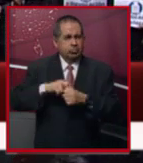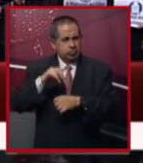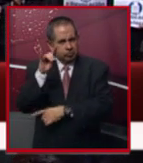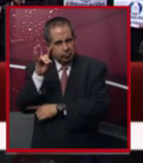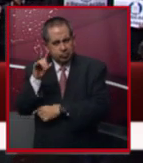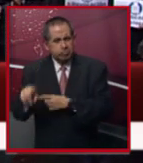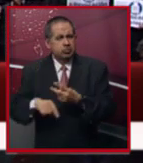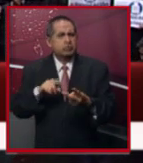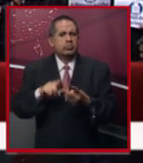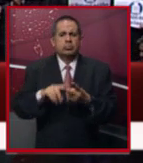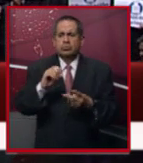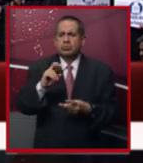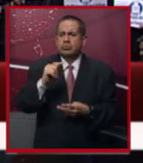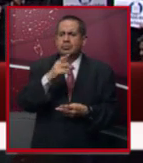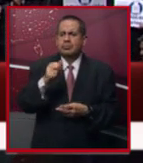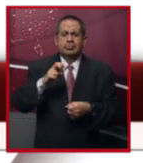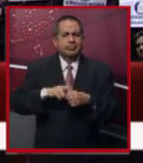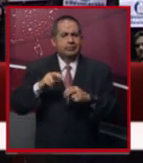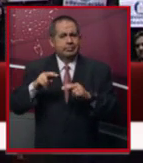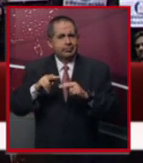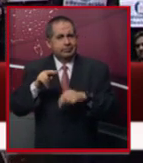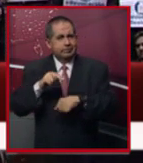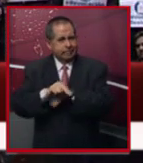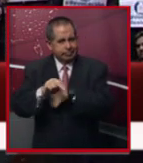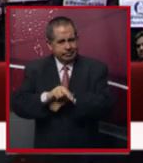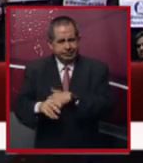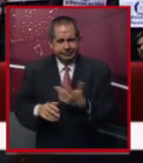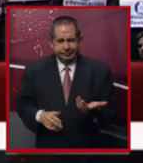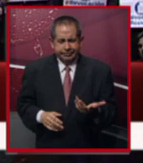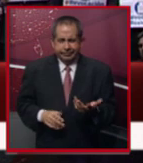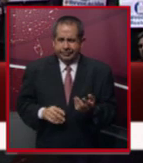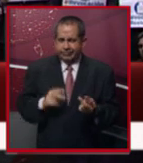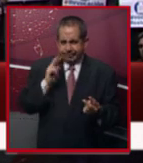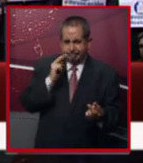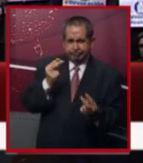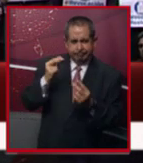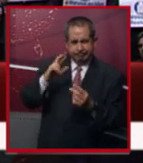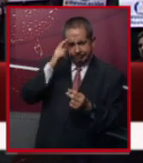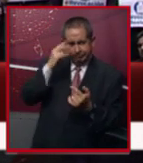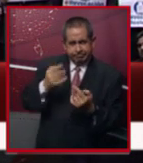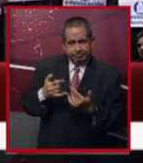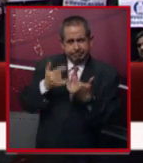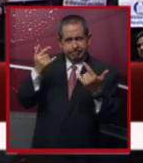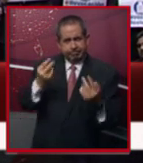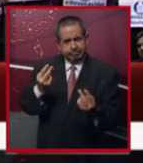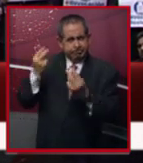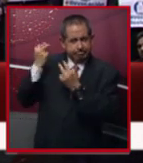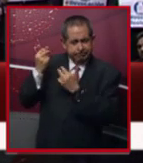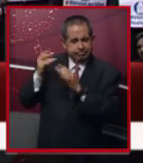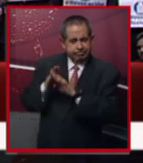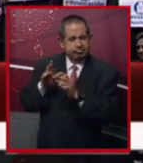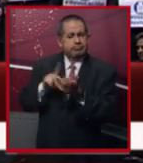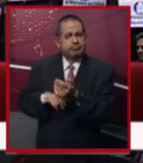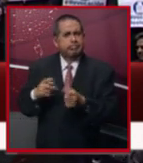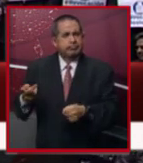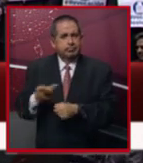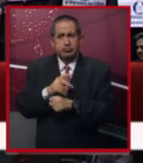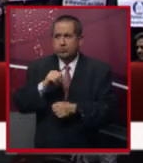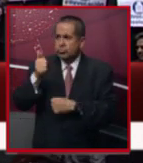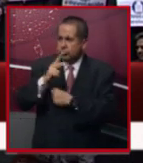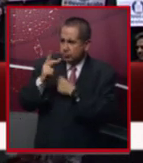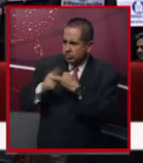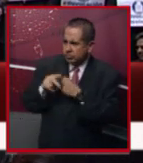Bolivia o con Ortega en Nicaragua. Hay que voltear a ver la historia. Hay que echar una mirada a lo que está pasando en